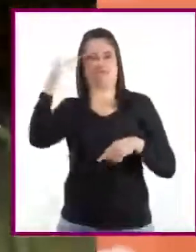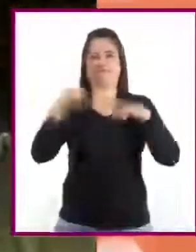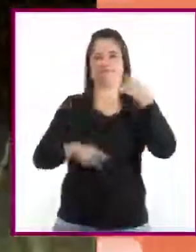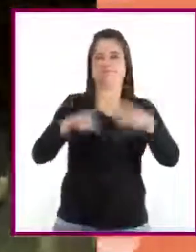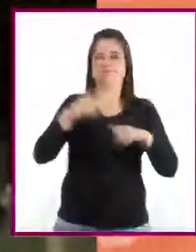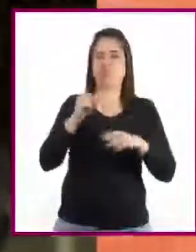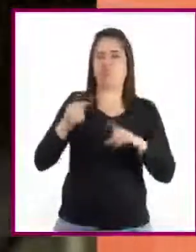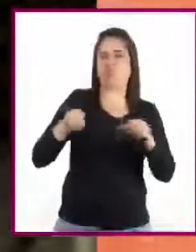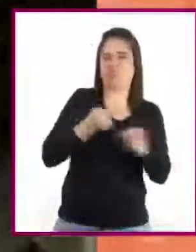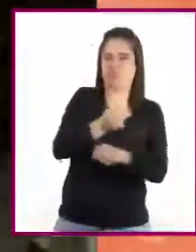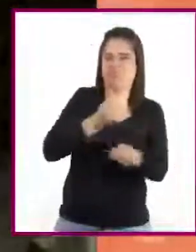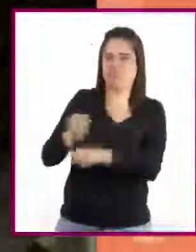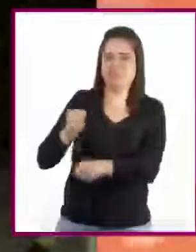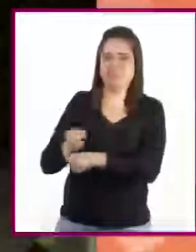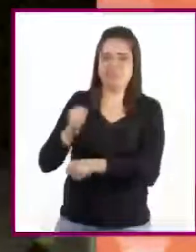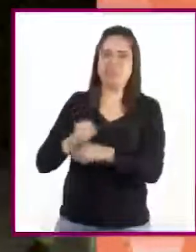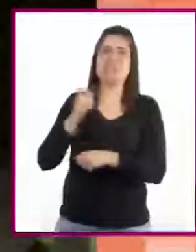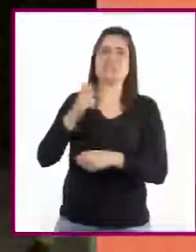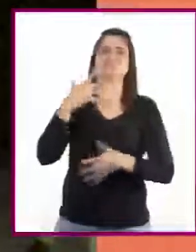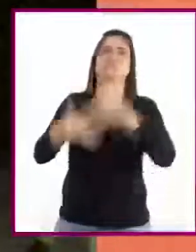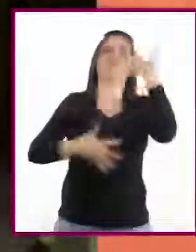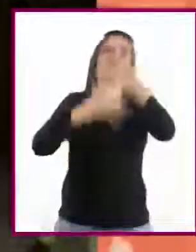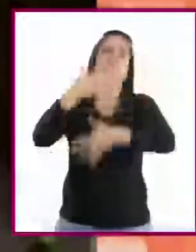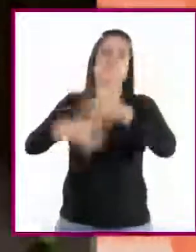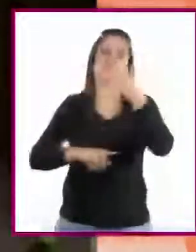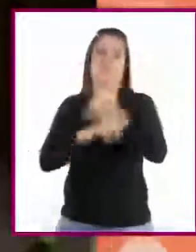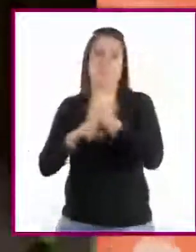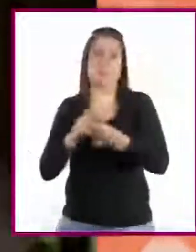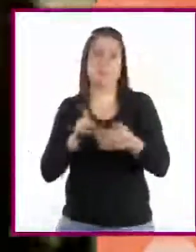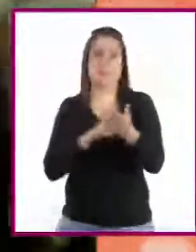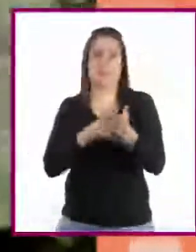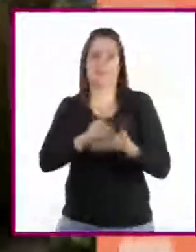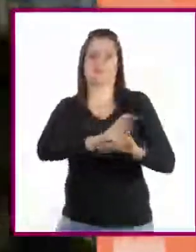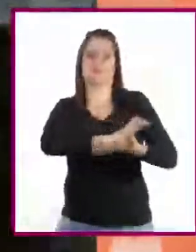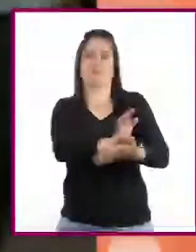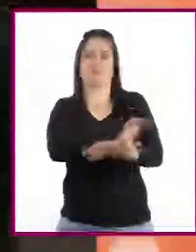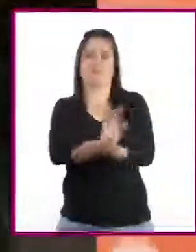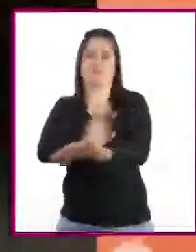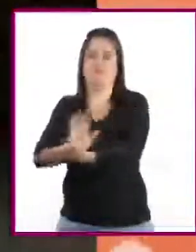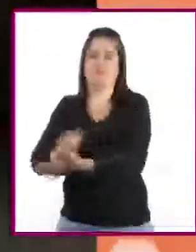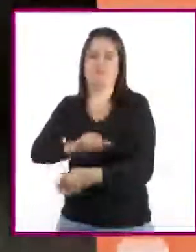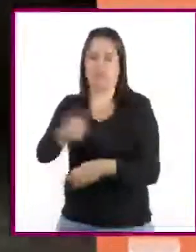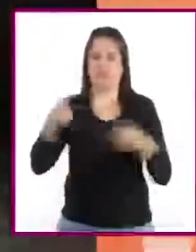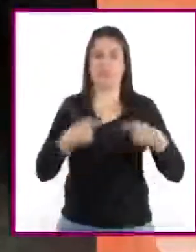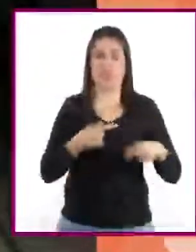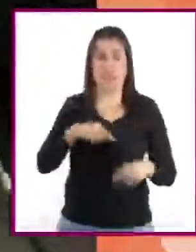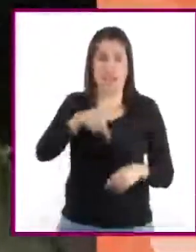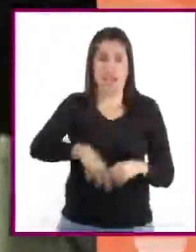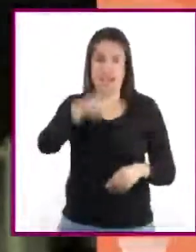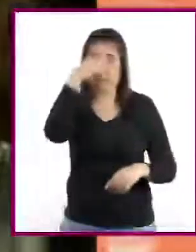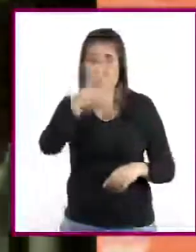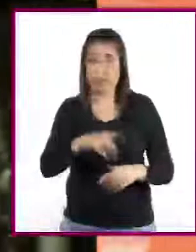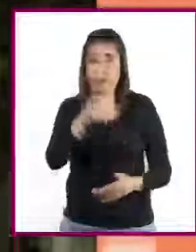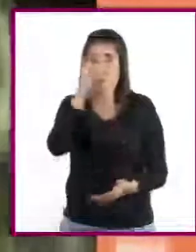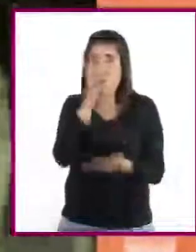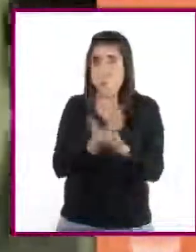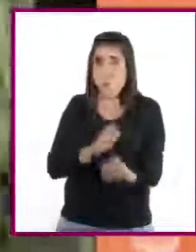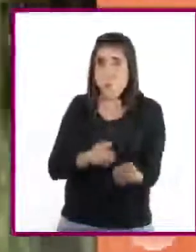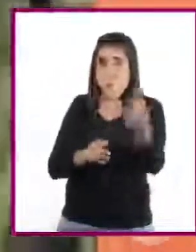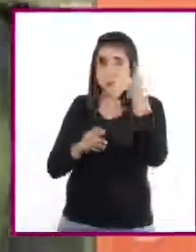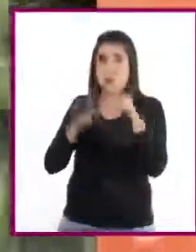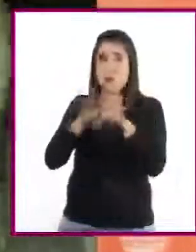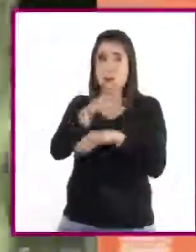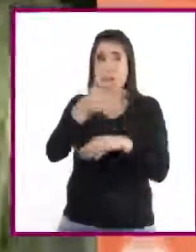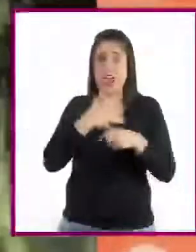bruta, quebrantan el orden y atropellan los derechos de otras personas. En México, por el solo hecho de estar dentro de